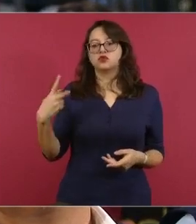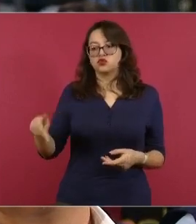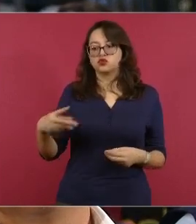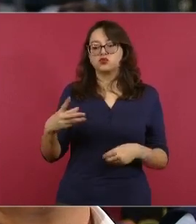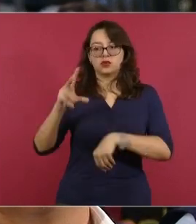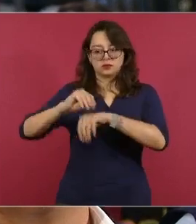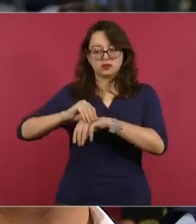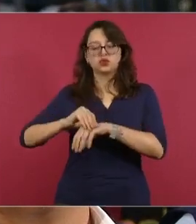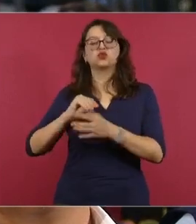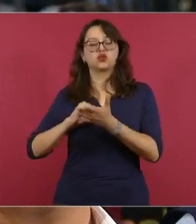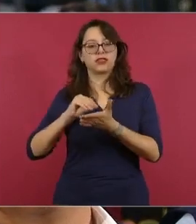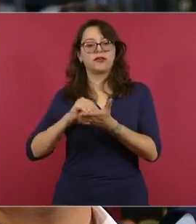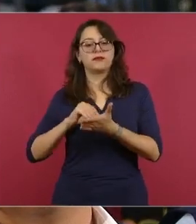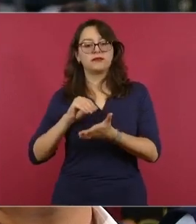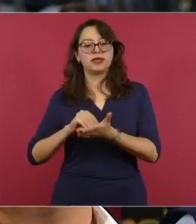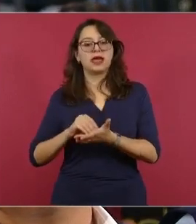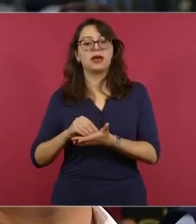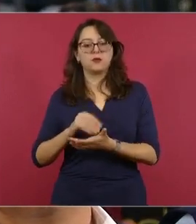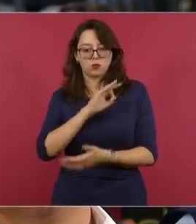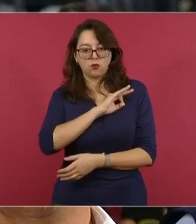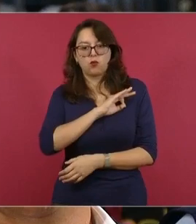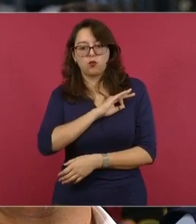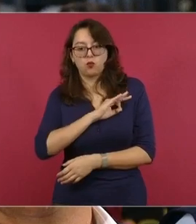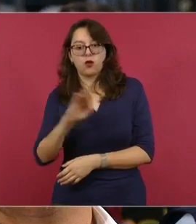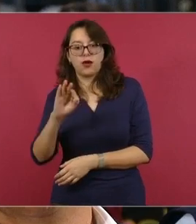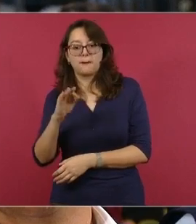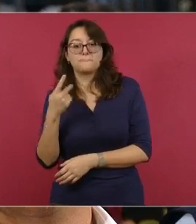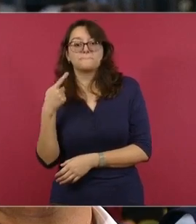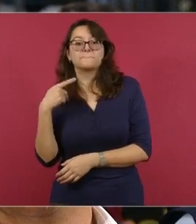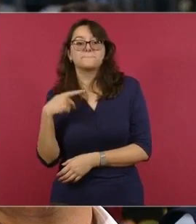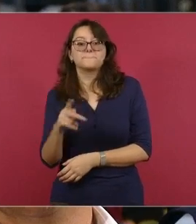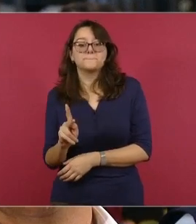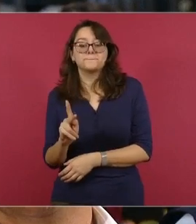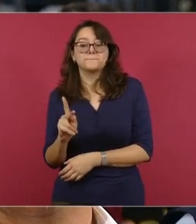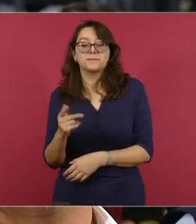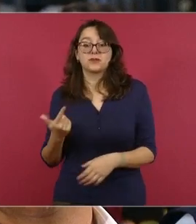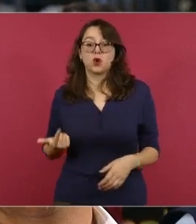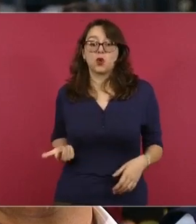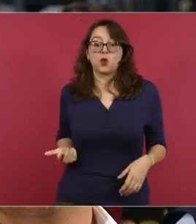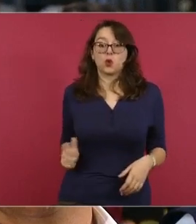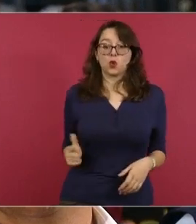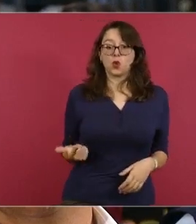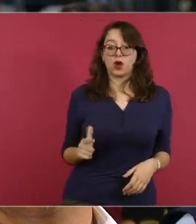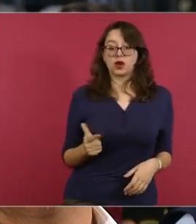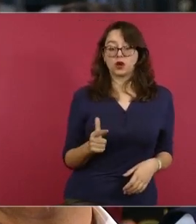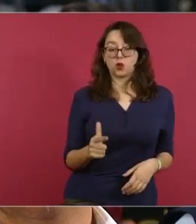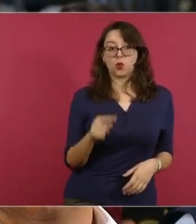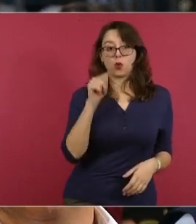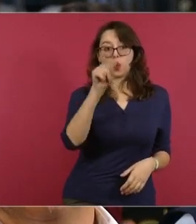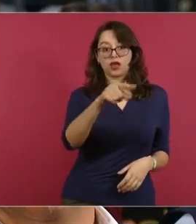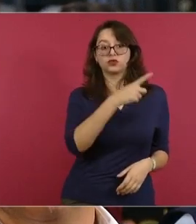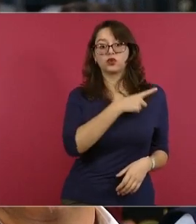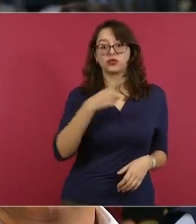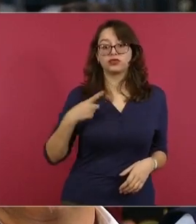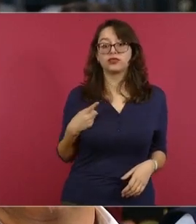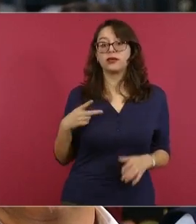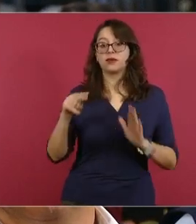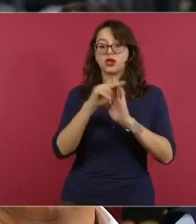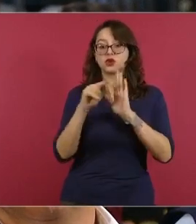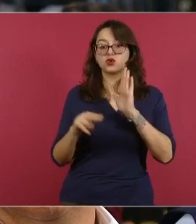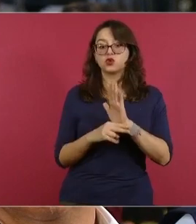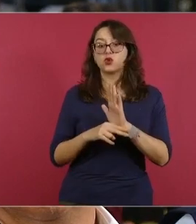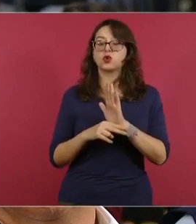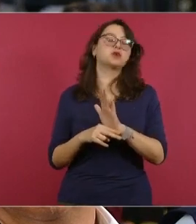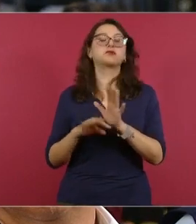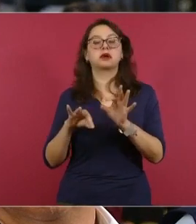permiso, pero está en espera que León, Guanajuato más bien, reaccione ante la normativa